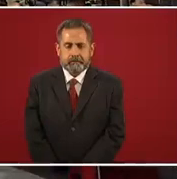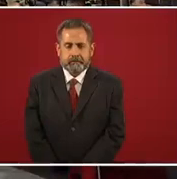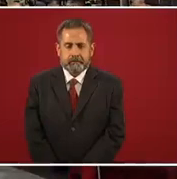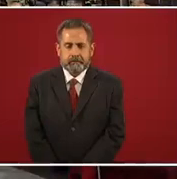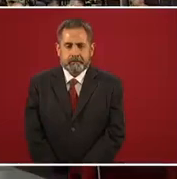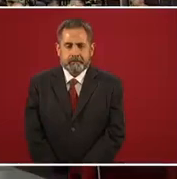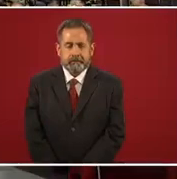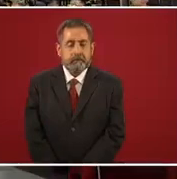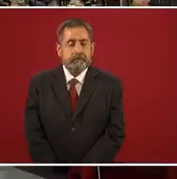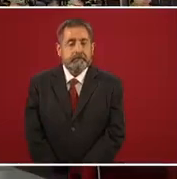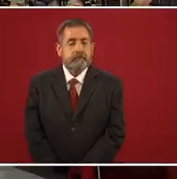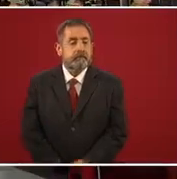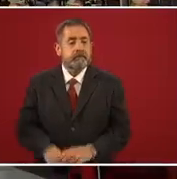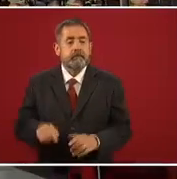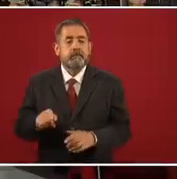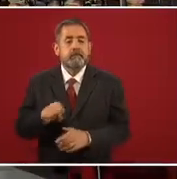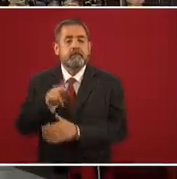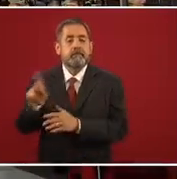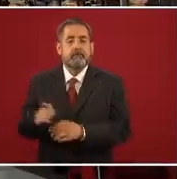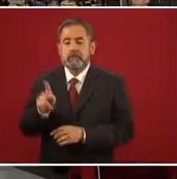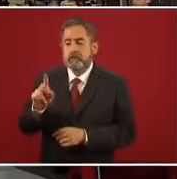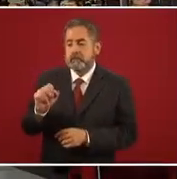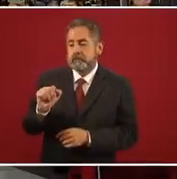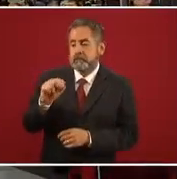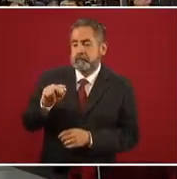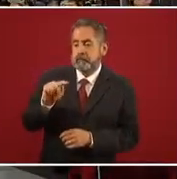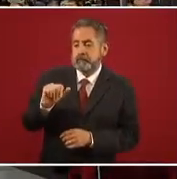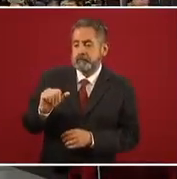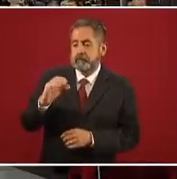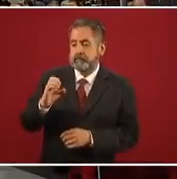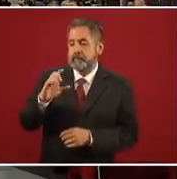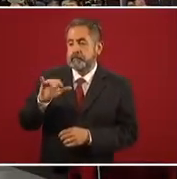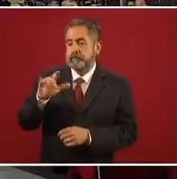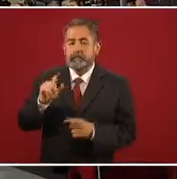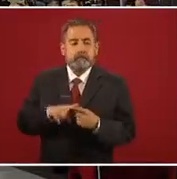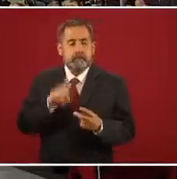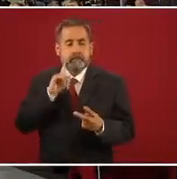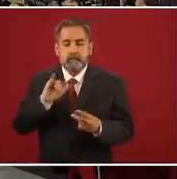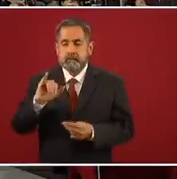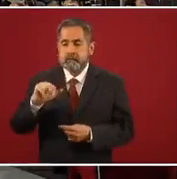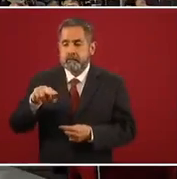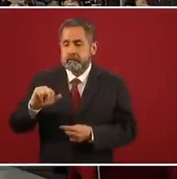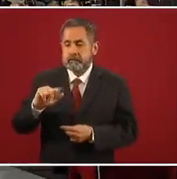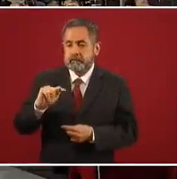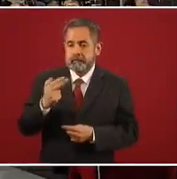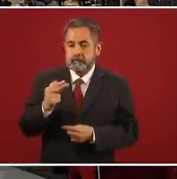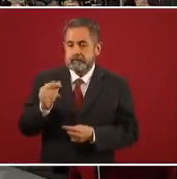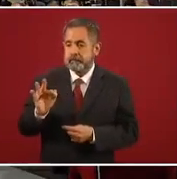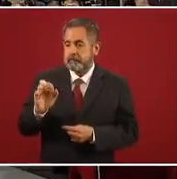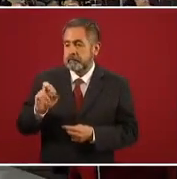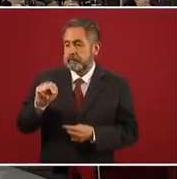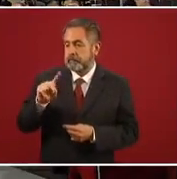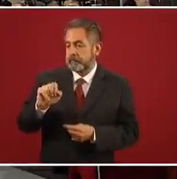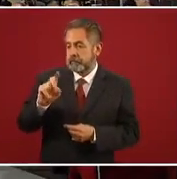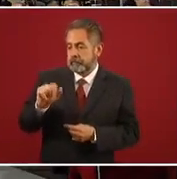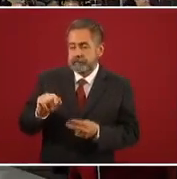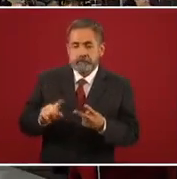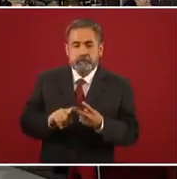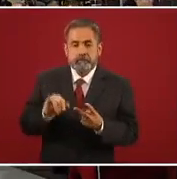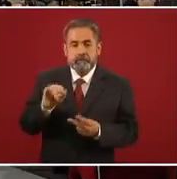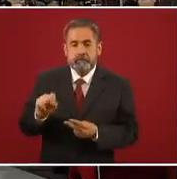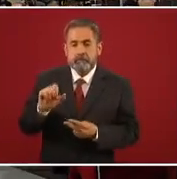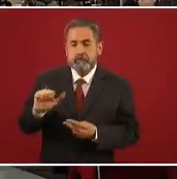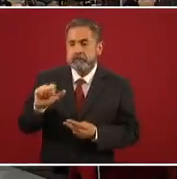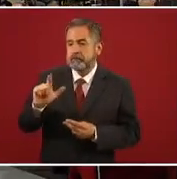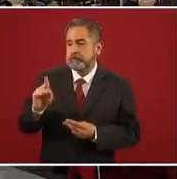A la banda de Santa Cecilia, que recibe Janet Fernanda Santiago y José